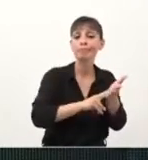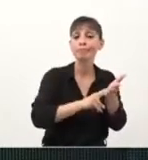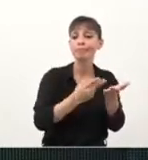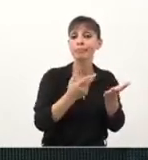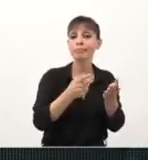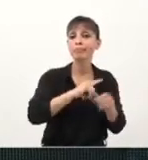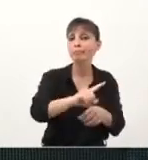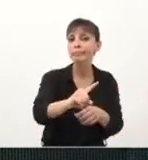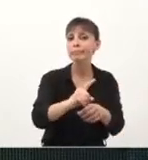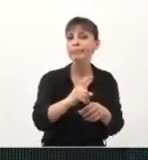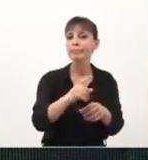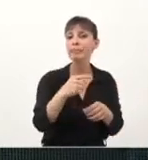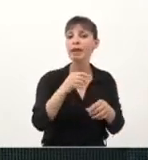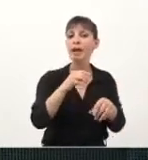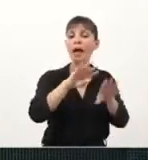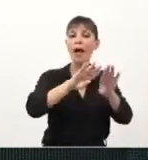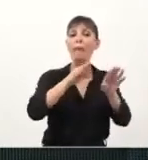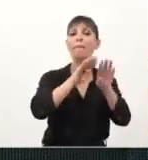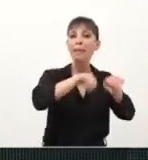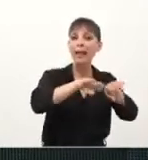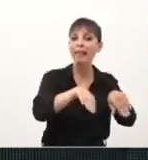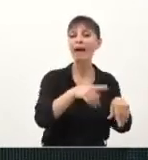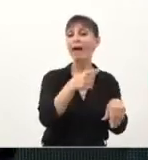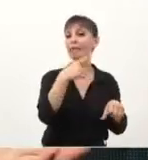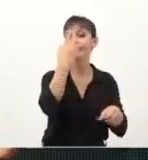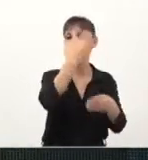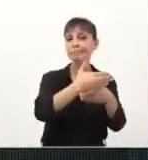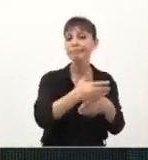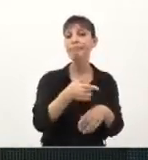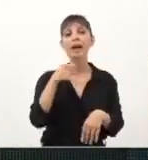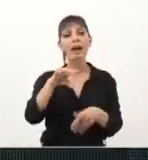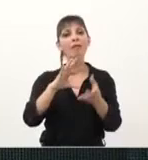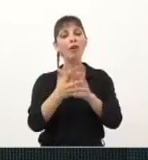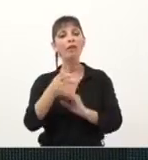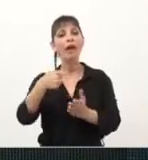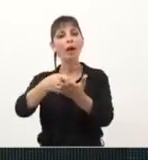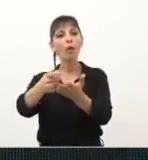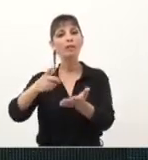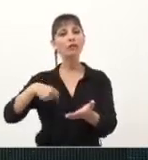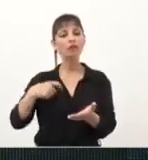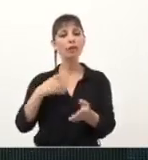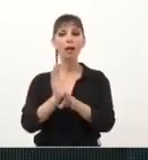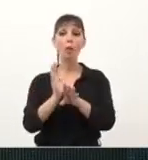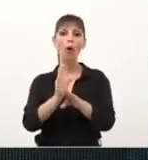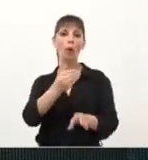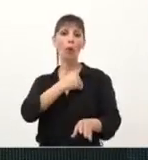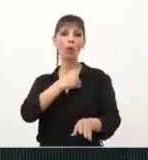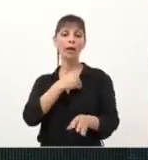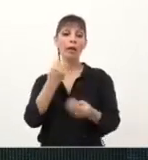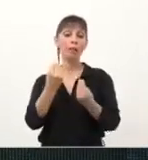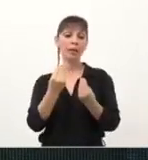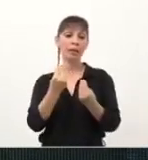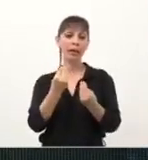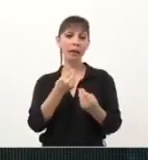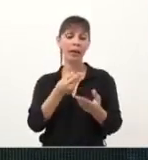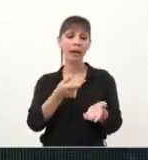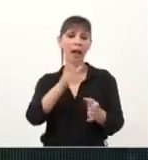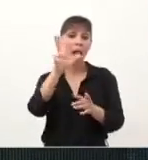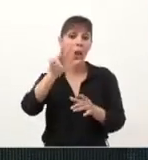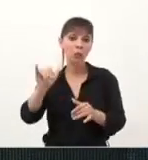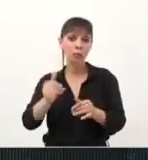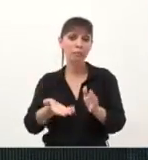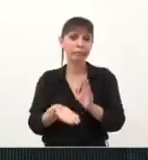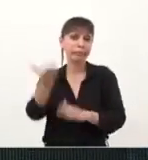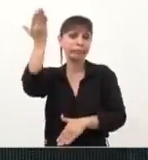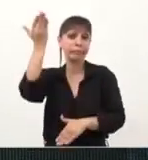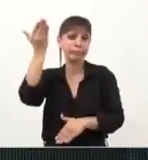a donde la cuota social es casi un acto de voluntarismo, porque la luz se fue a las nubes y no alcanza para cubrir los